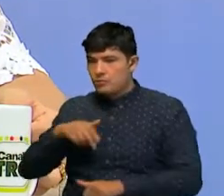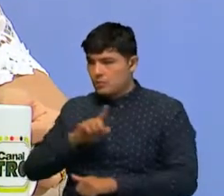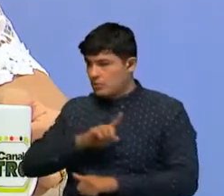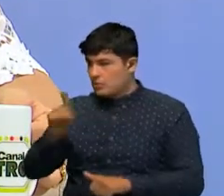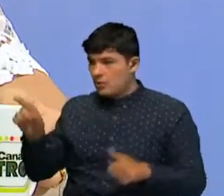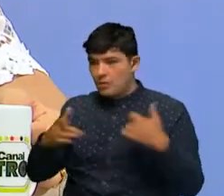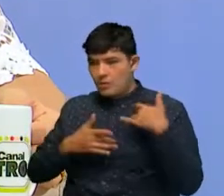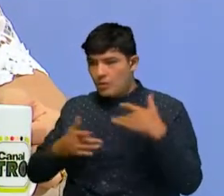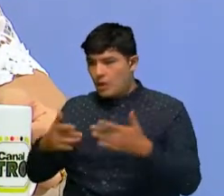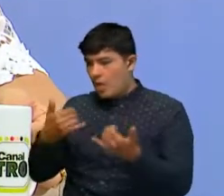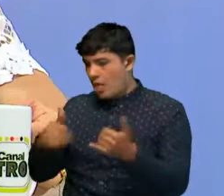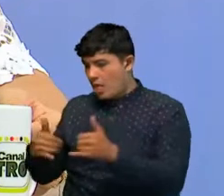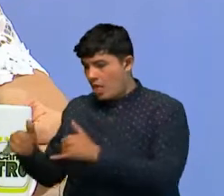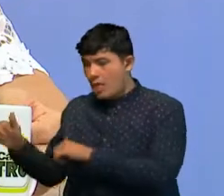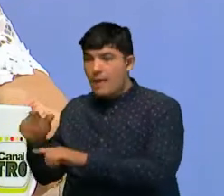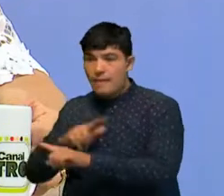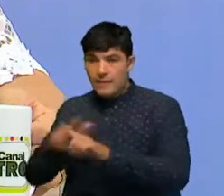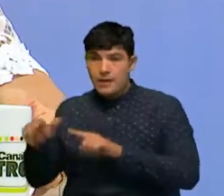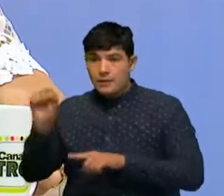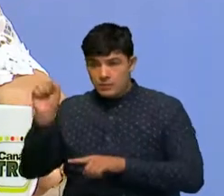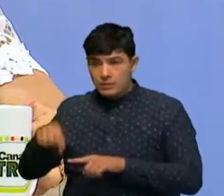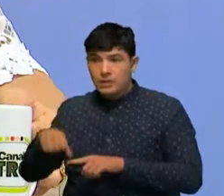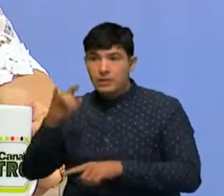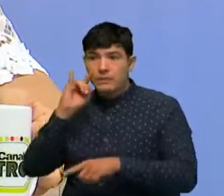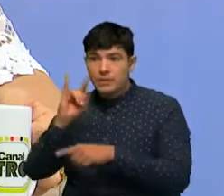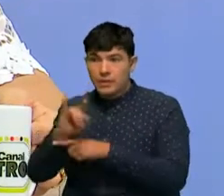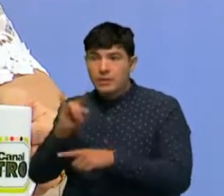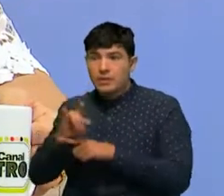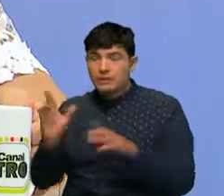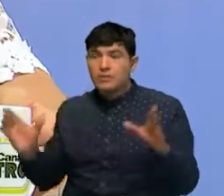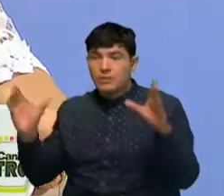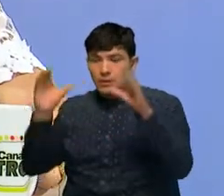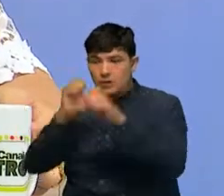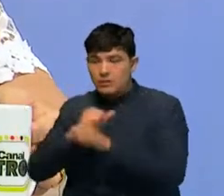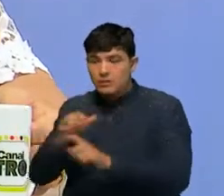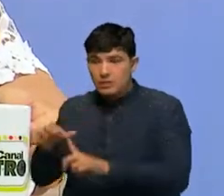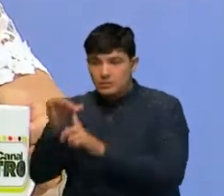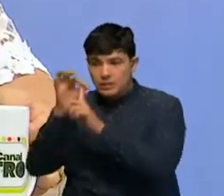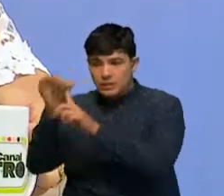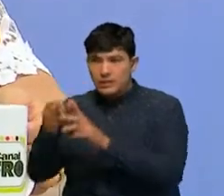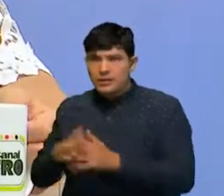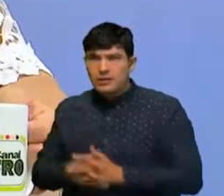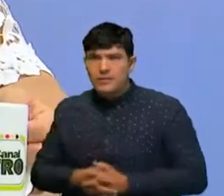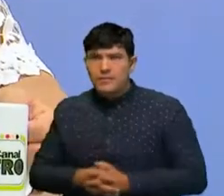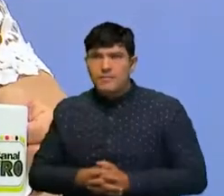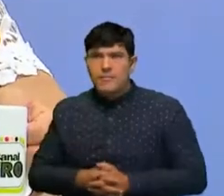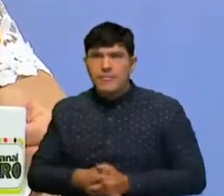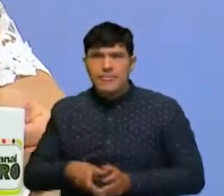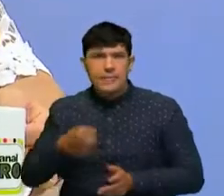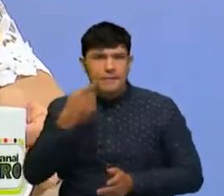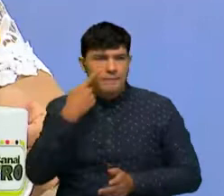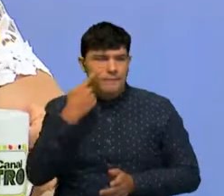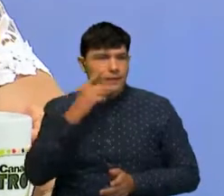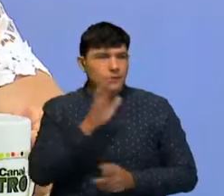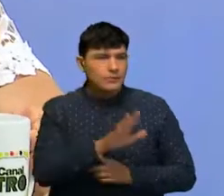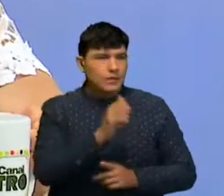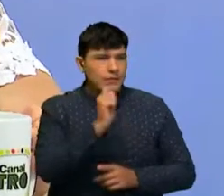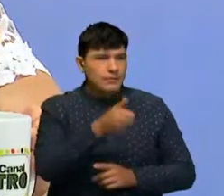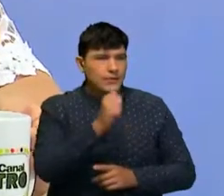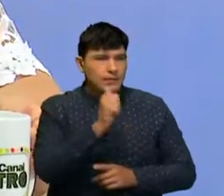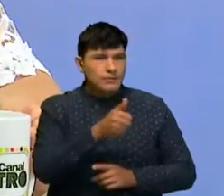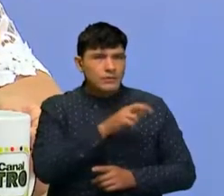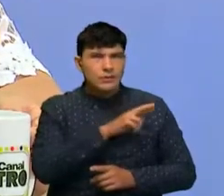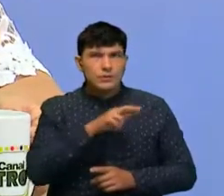de eso, pero sí en la vigilancia nocturna en particular. Mira, señora televidente, usted misma lo está diciendo, cumplíamos